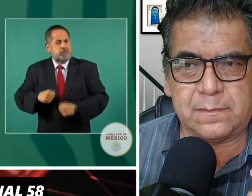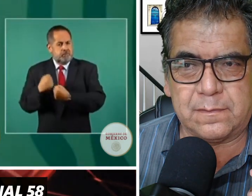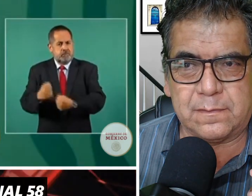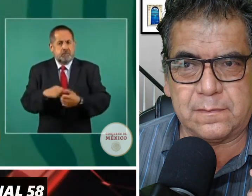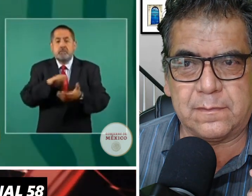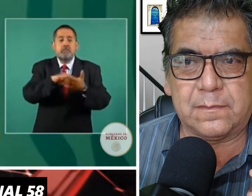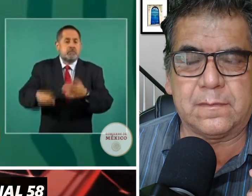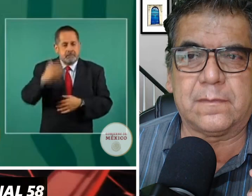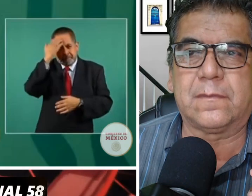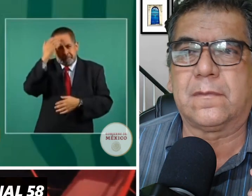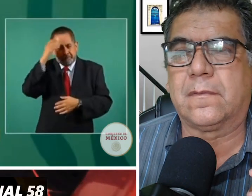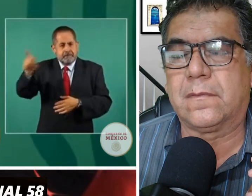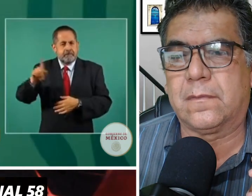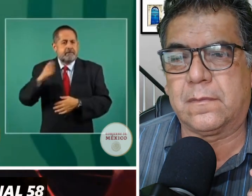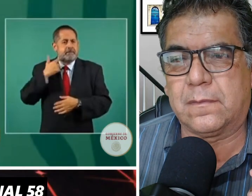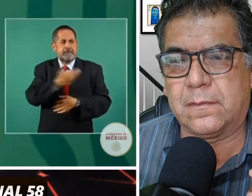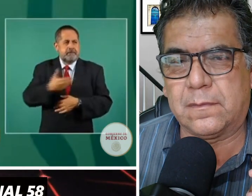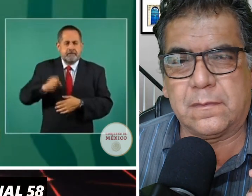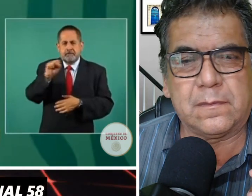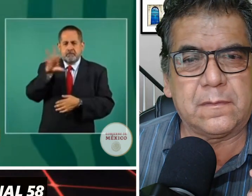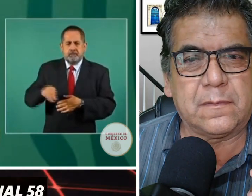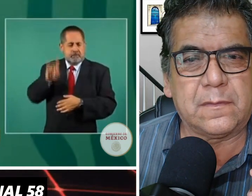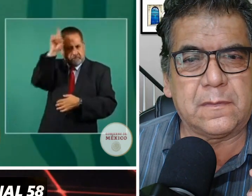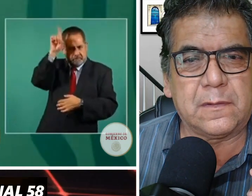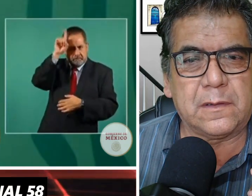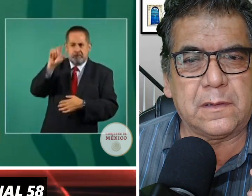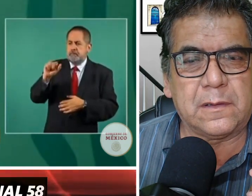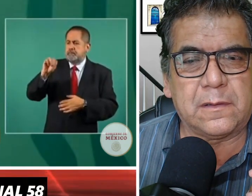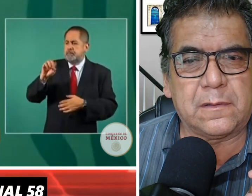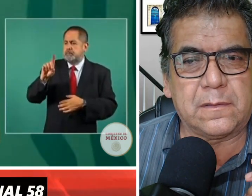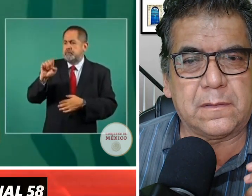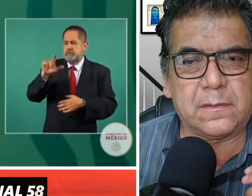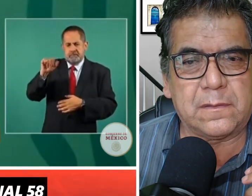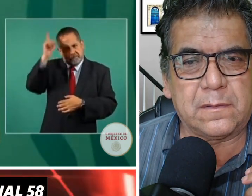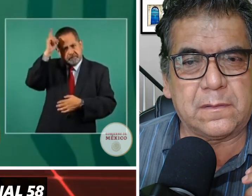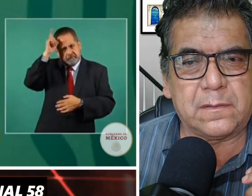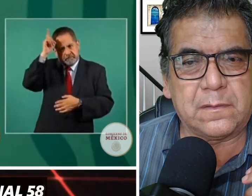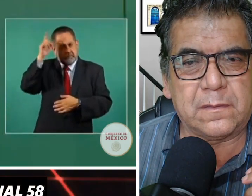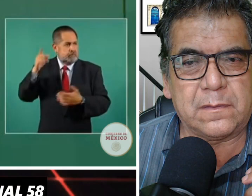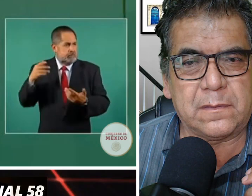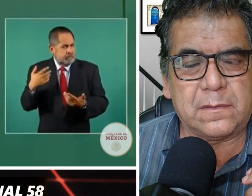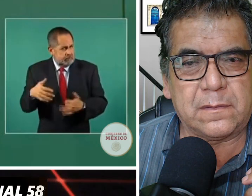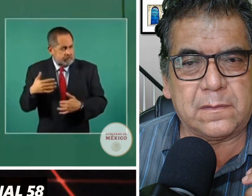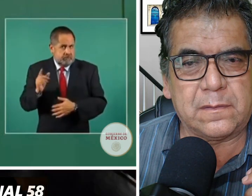de Mandela, nada más que estamos hablando de un gigante. ¿Sí?